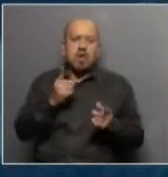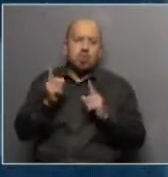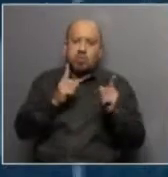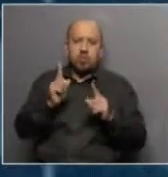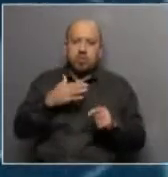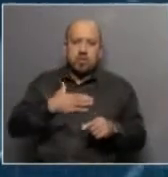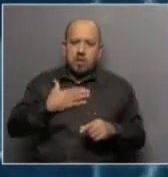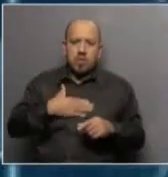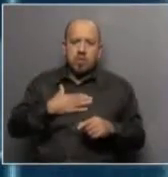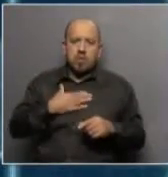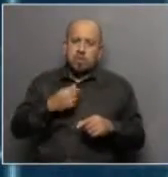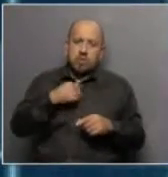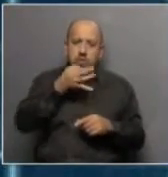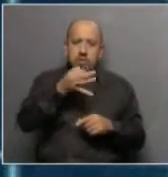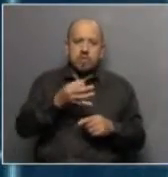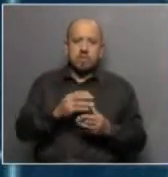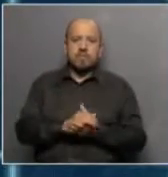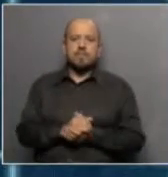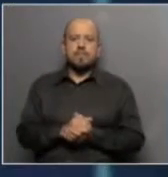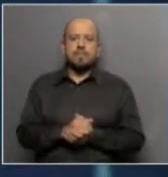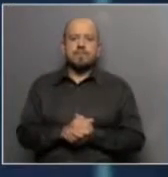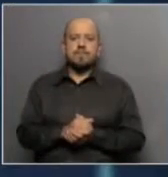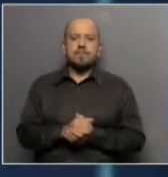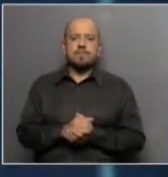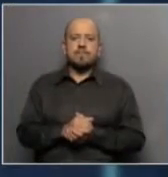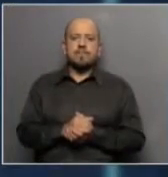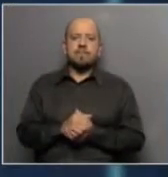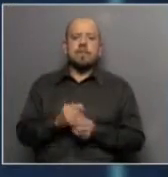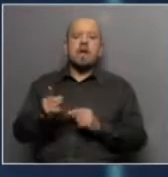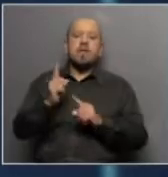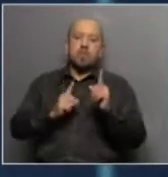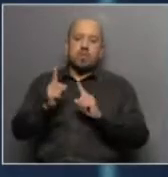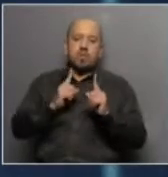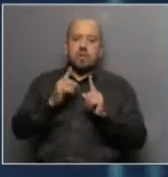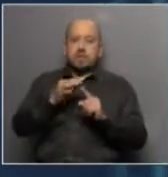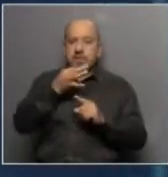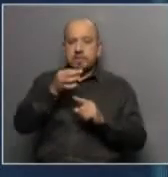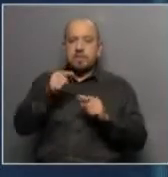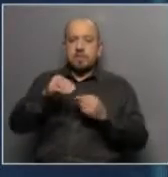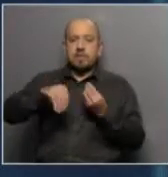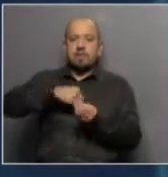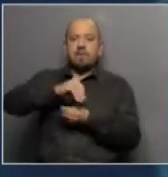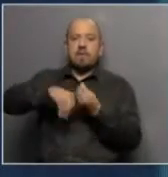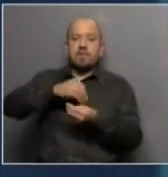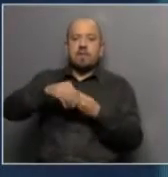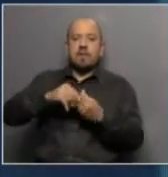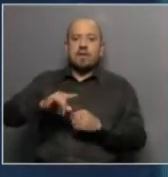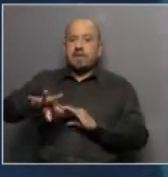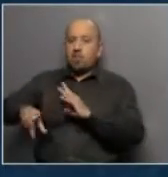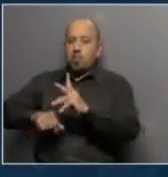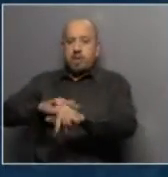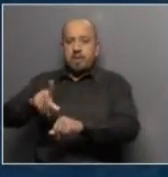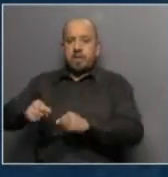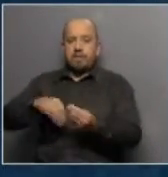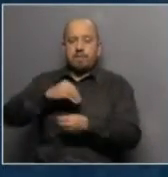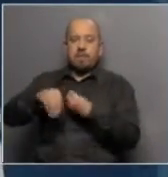el relato que estoy planteando. Bueno, desde algunas voces se llamó a estas familias delincuentes. Que estaban